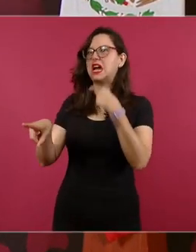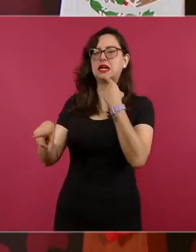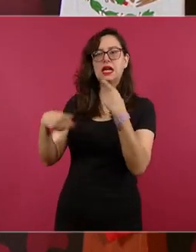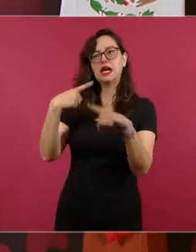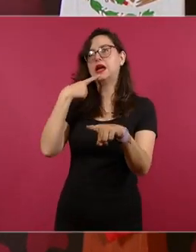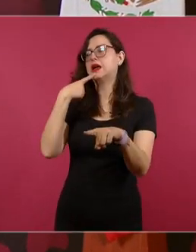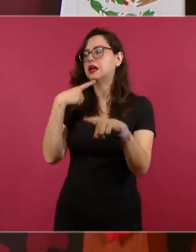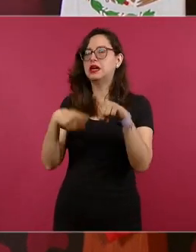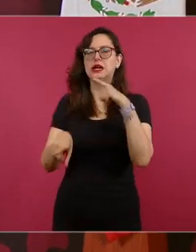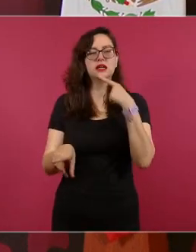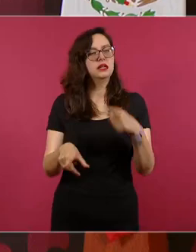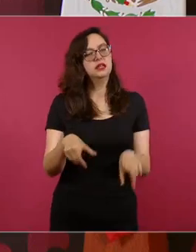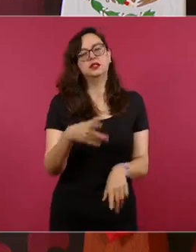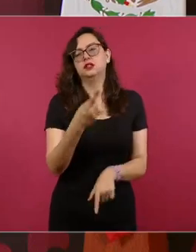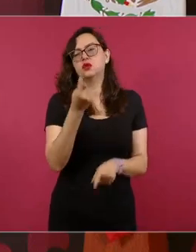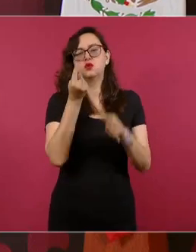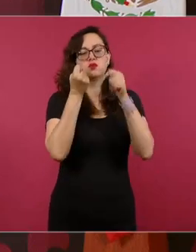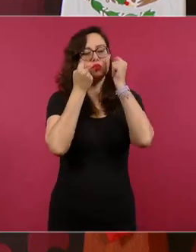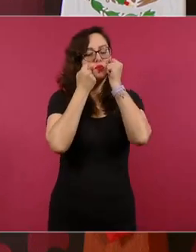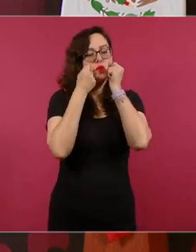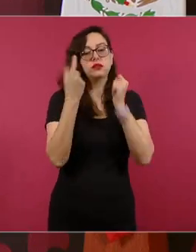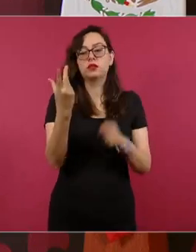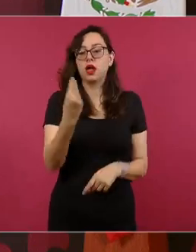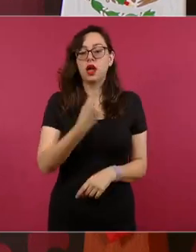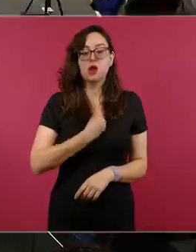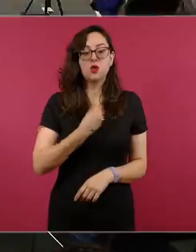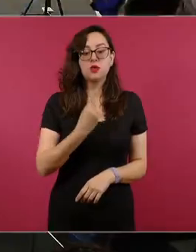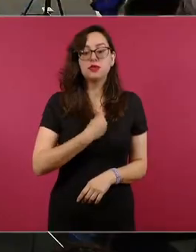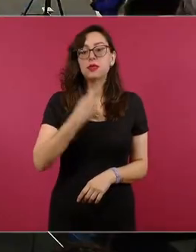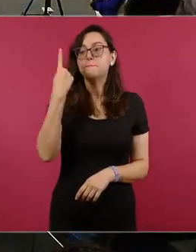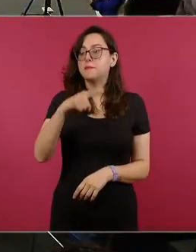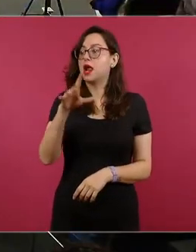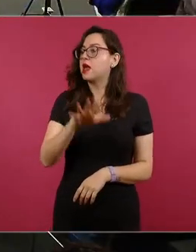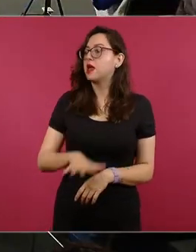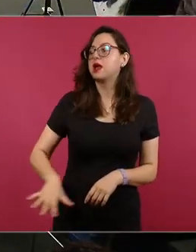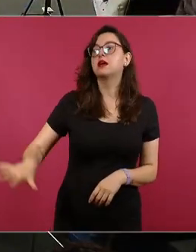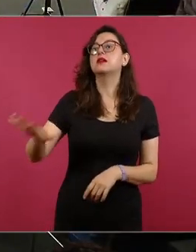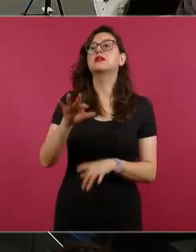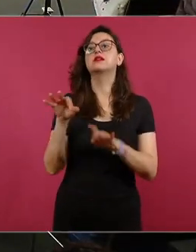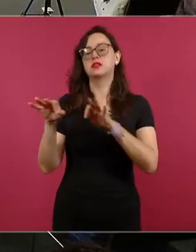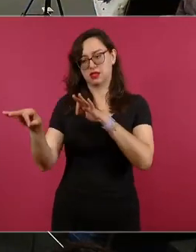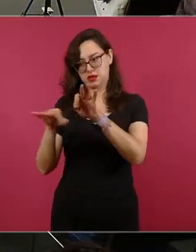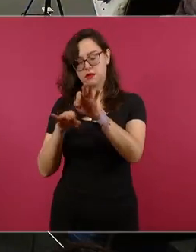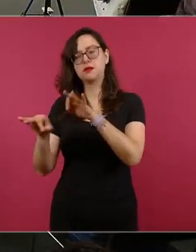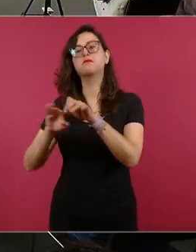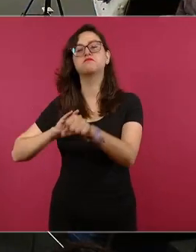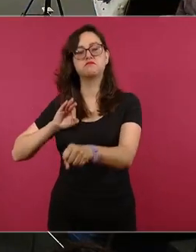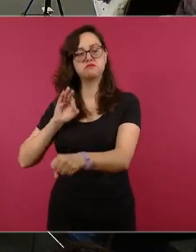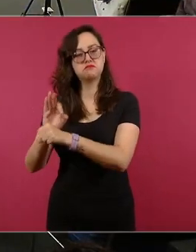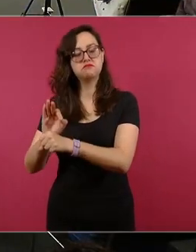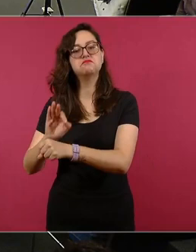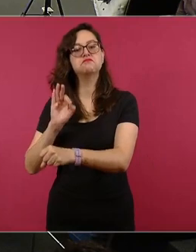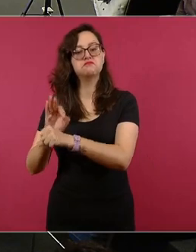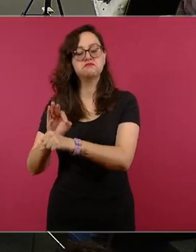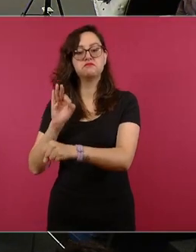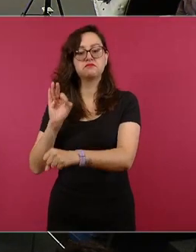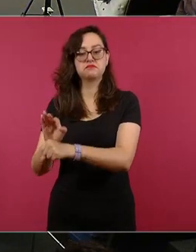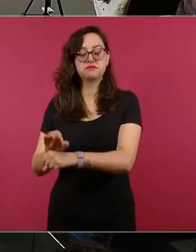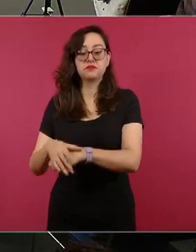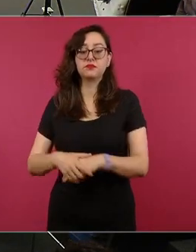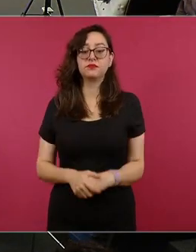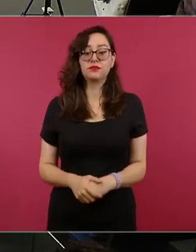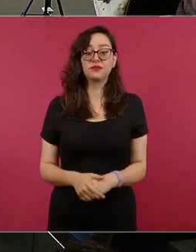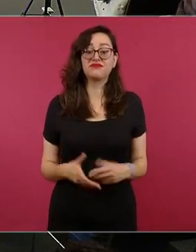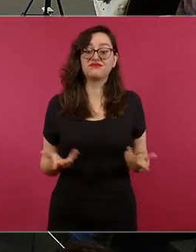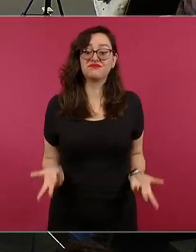para los trabajadores. Ahora, no tienen llenadera,